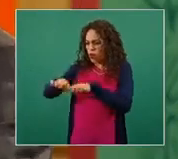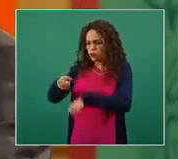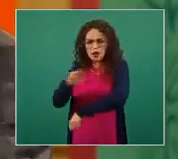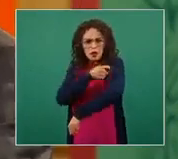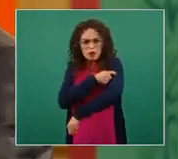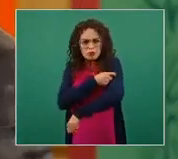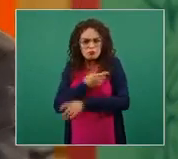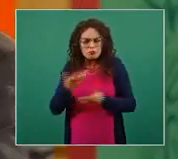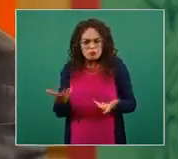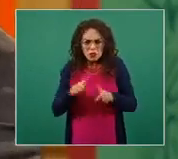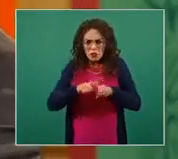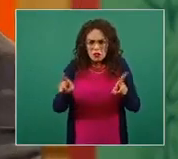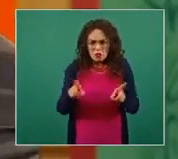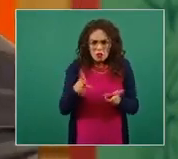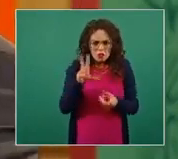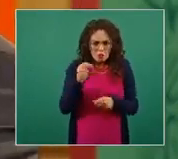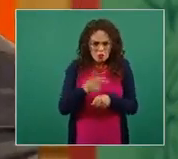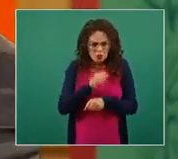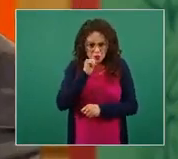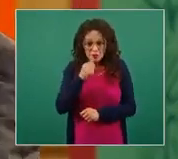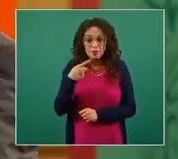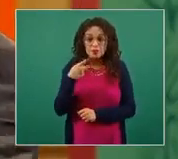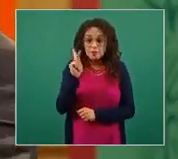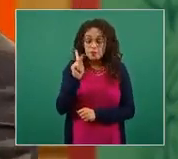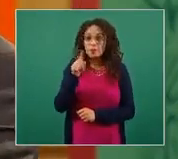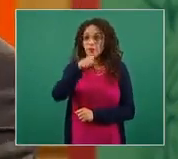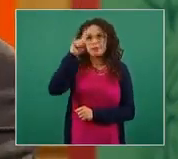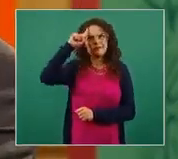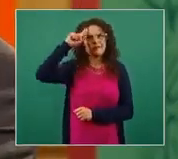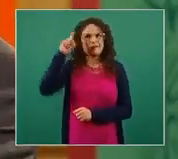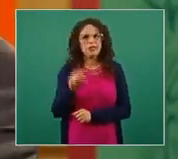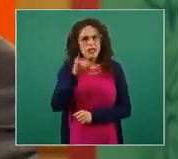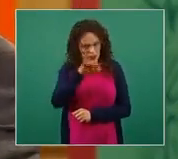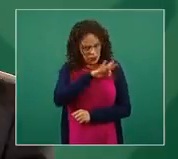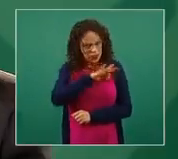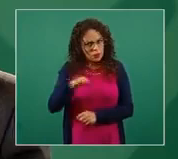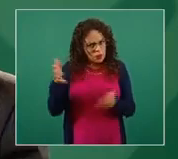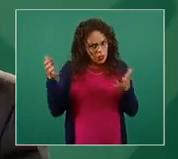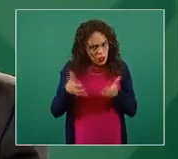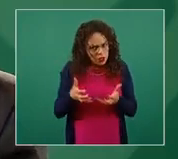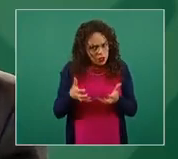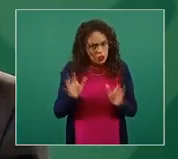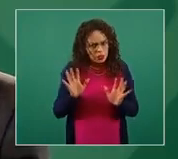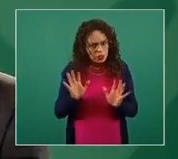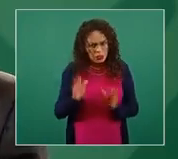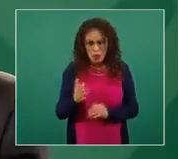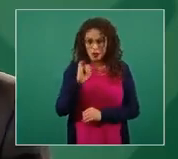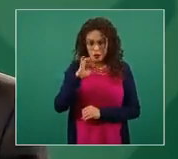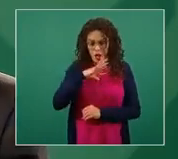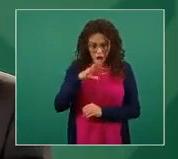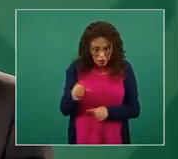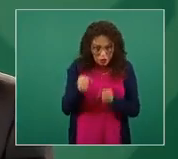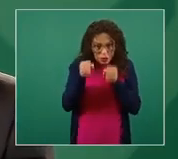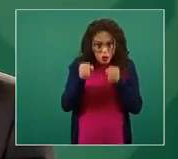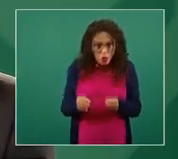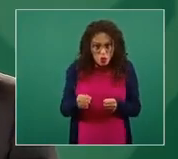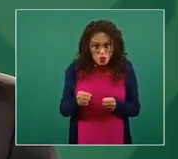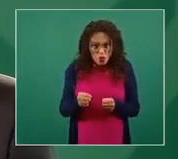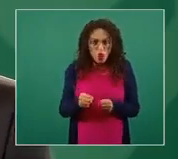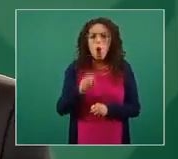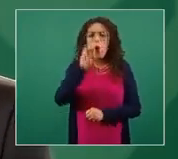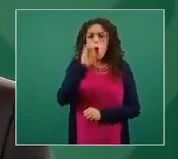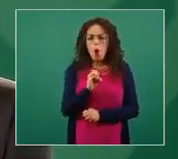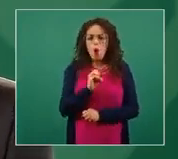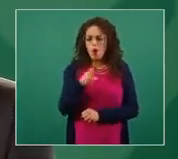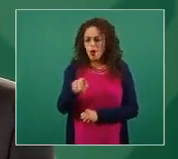entonces queda la pregunta, si se puede hacer y si es seguro, ¿qué beneficios tendría hacer estas combinaciones